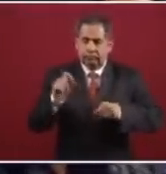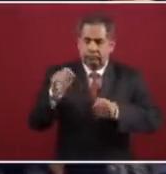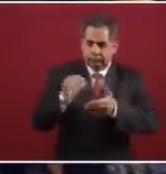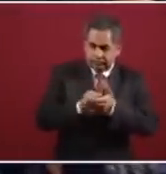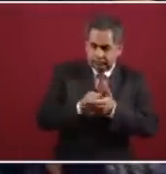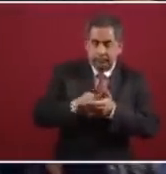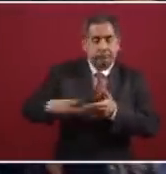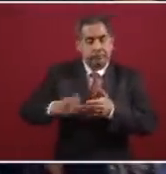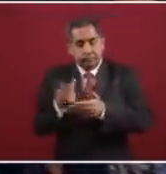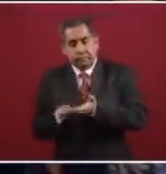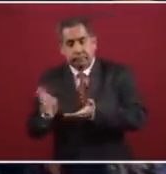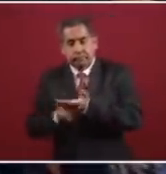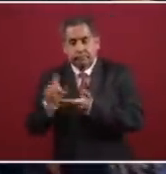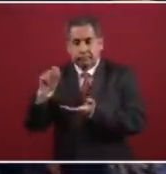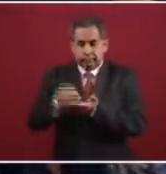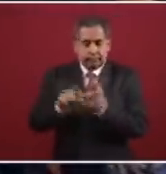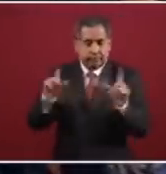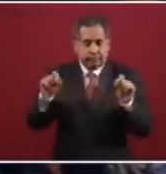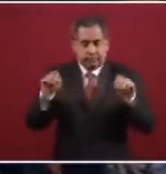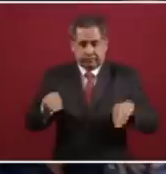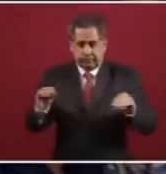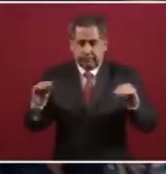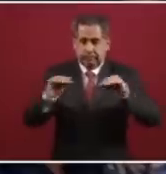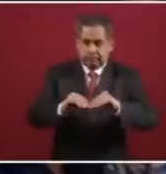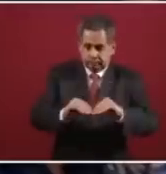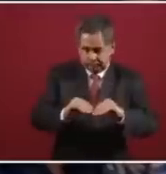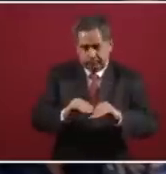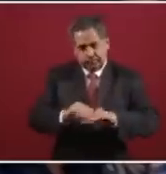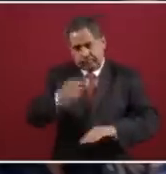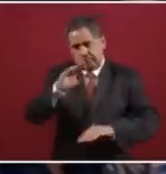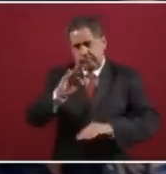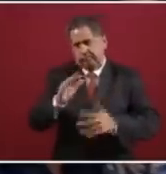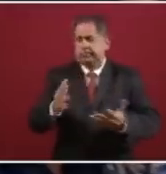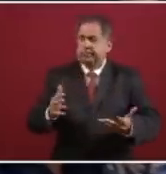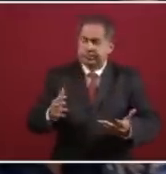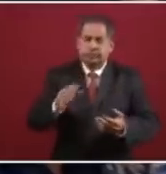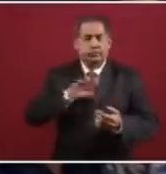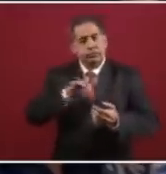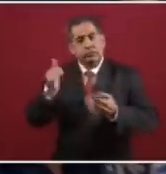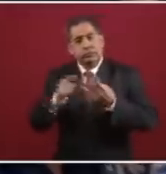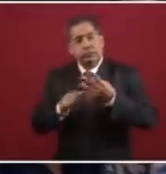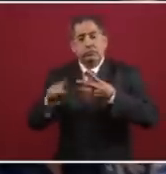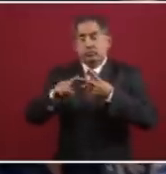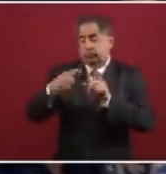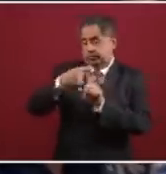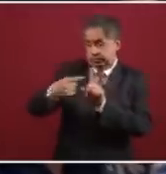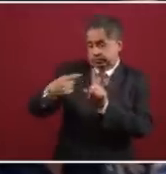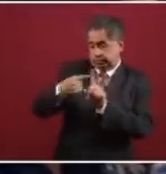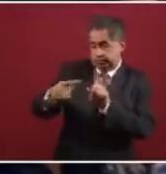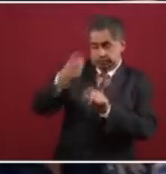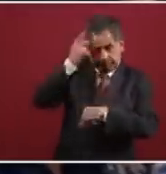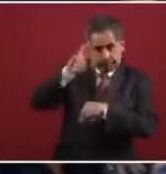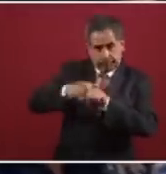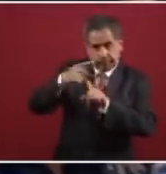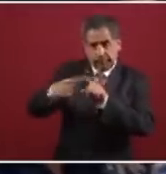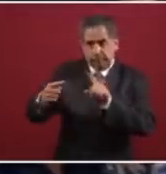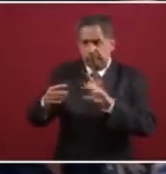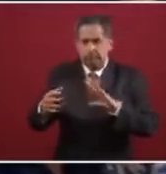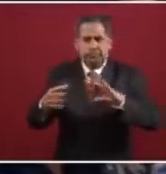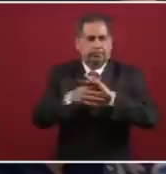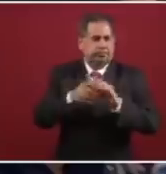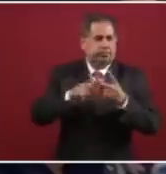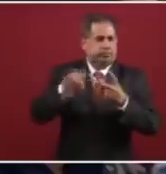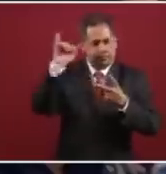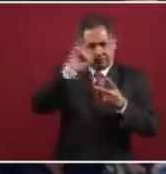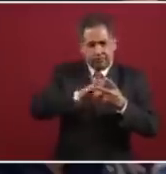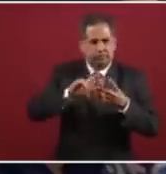20 mil pesos. Pero también nos encontramos con otros niveles que son mandos medios, que hablamos desde enlace, jefe de